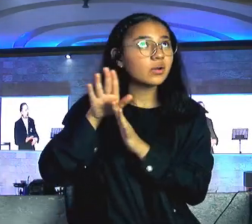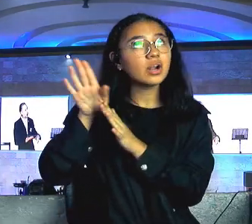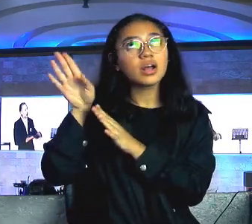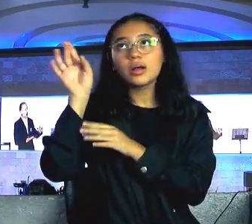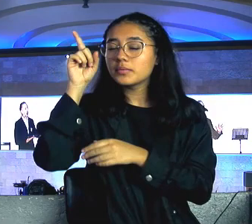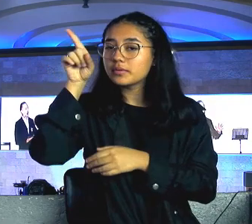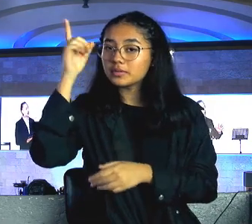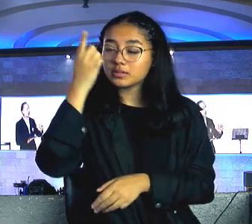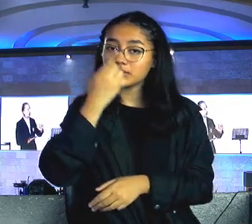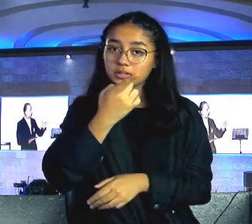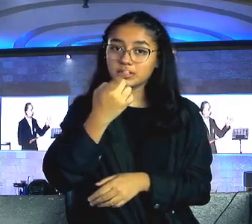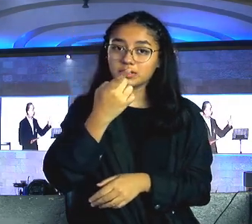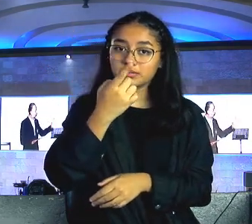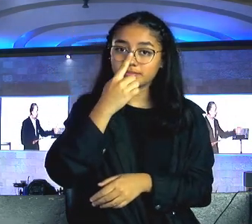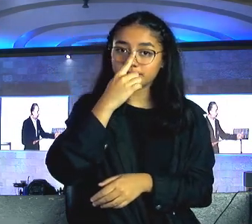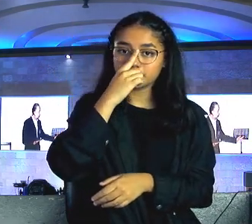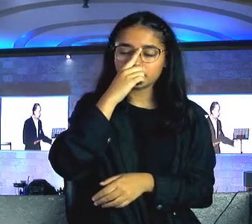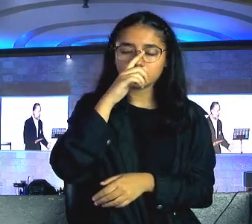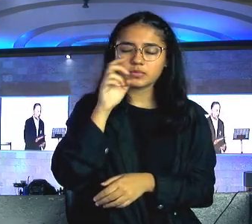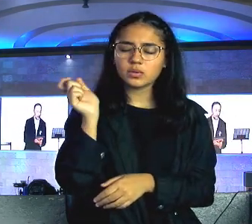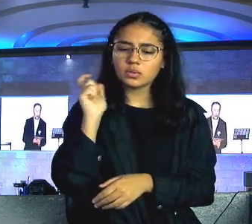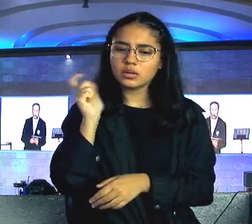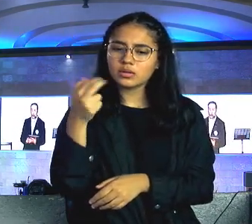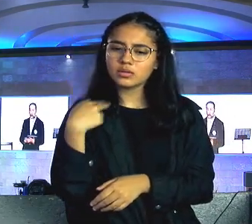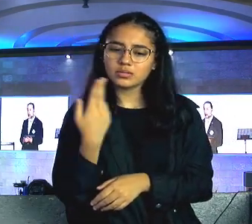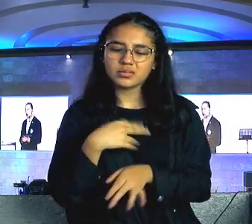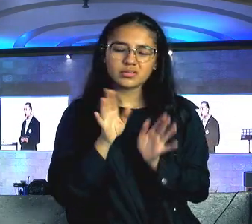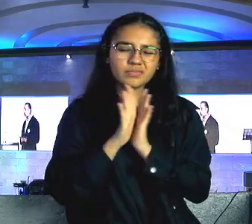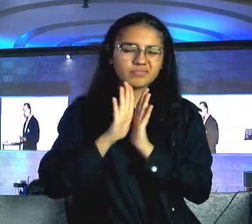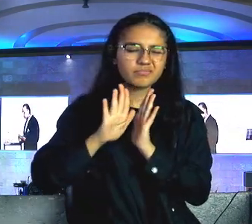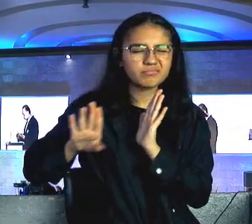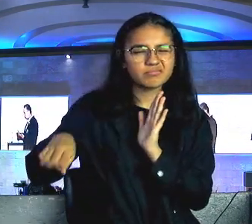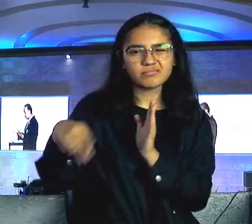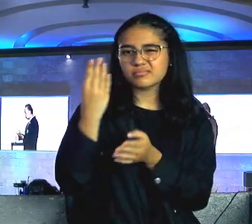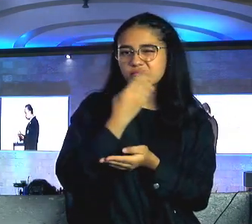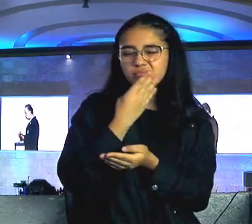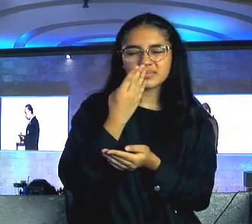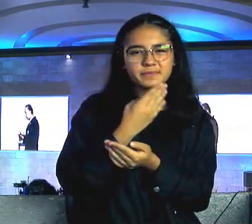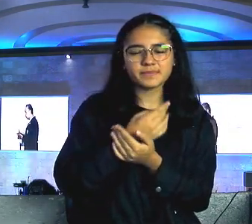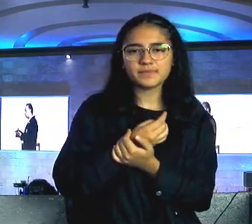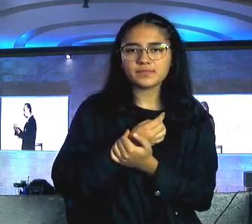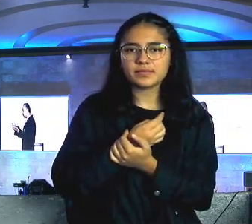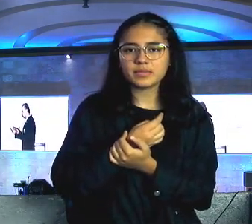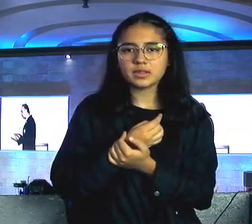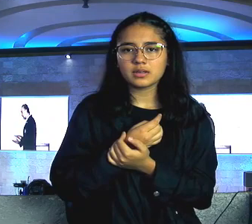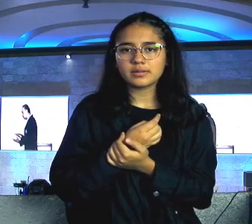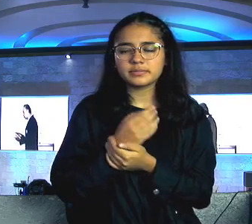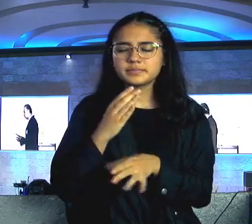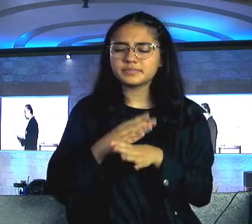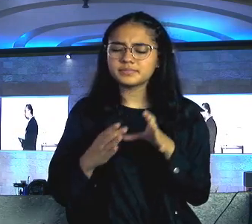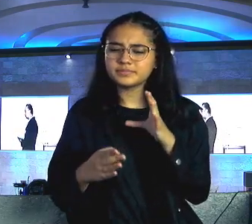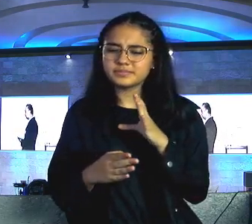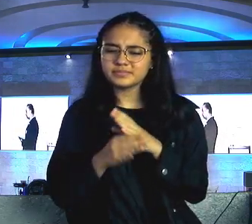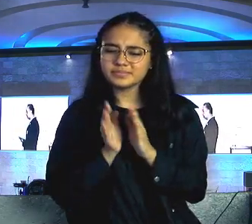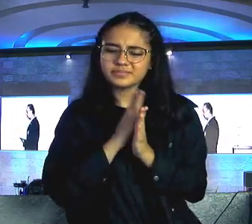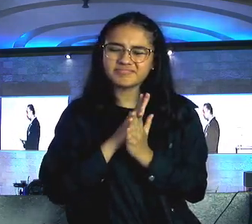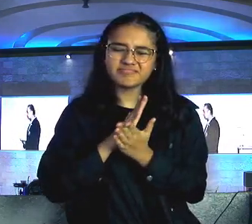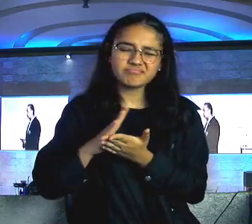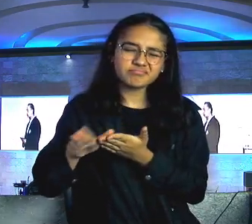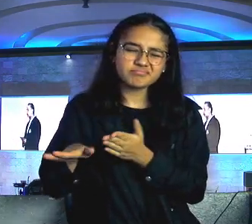yo hacemos a un lado la palabra, cuando tú y yo tomamos como algo obsoleto lo que dice la